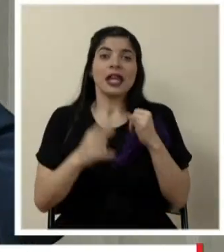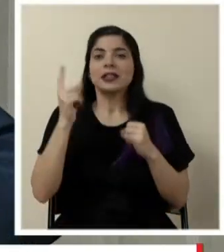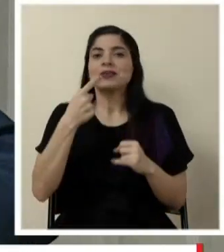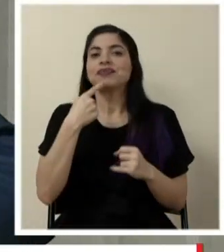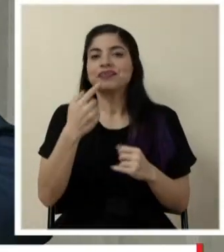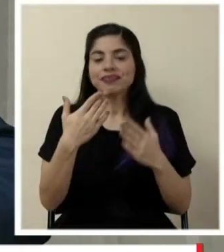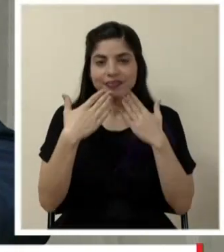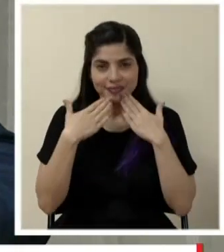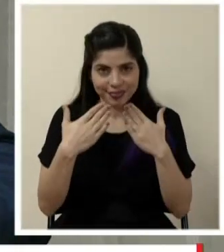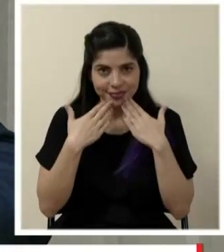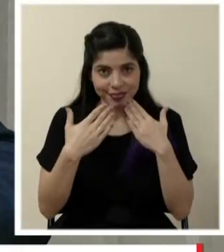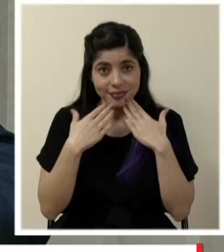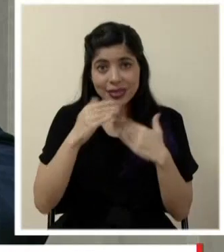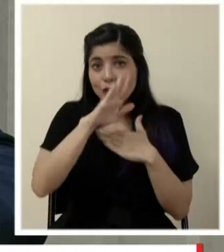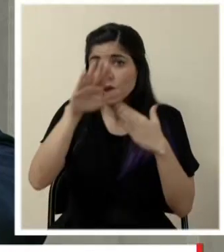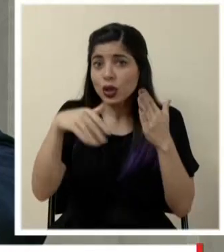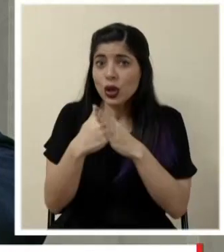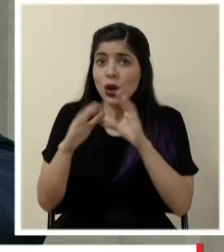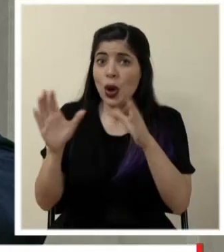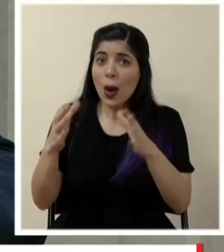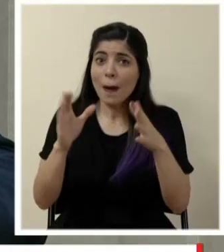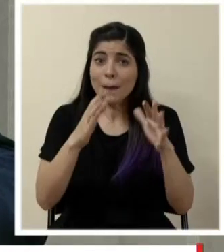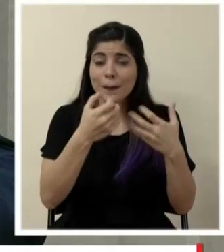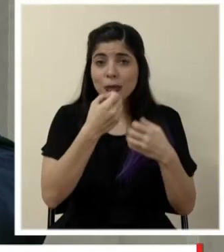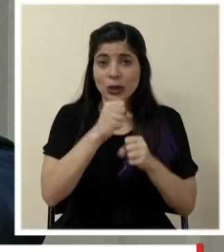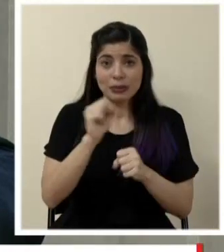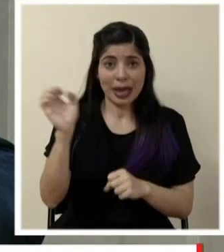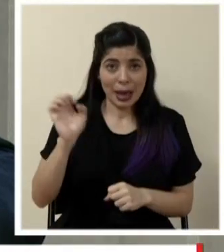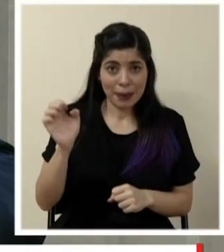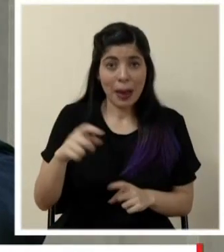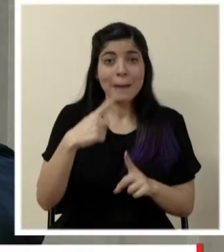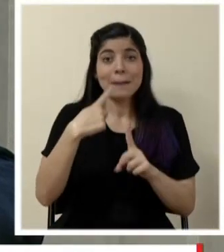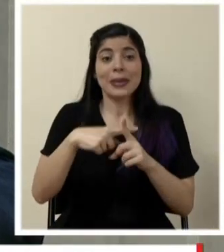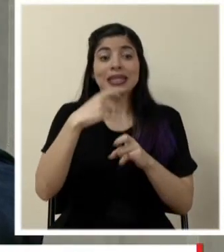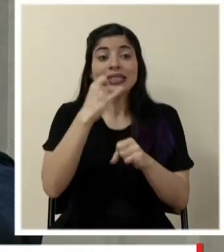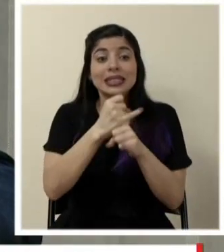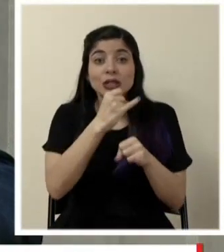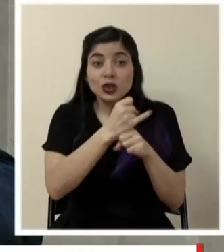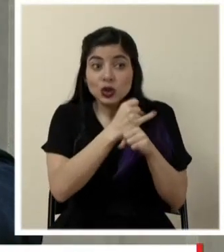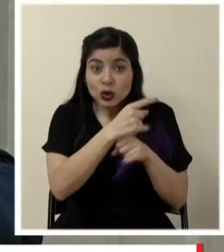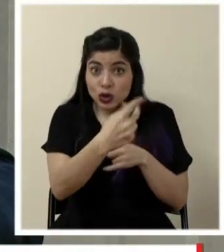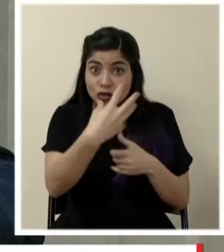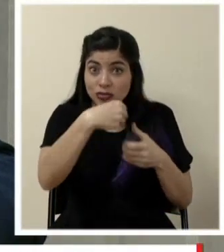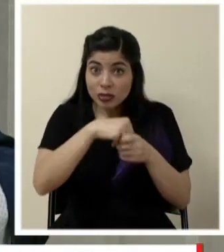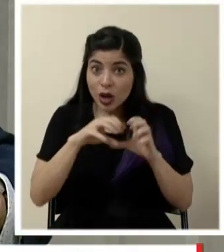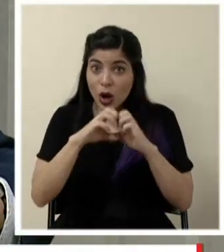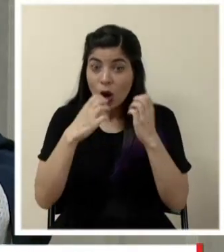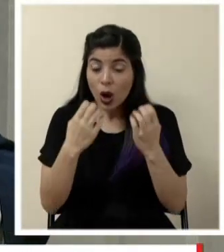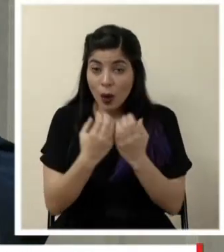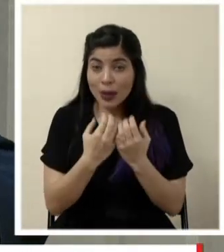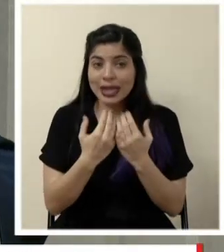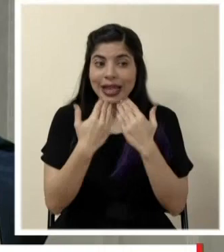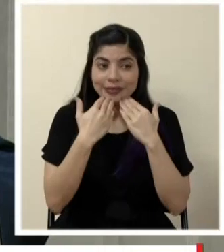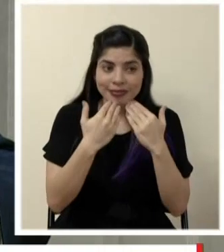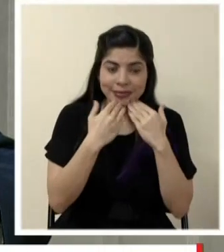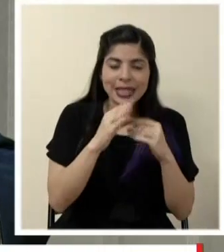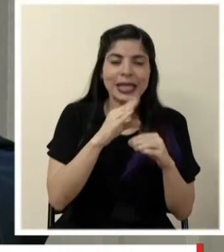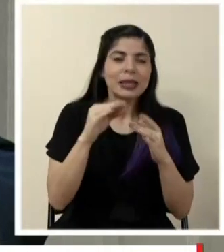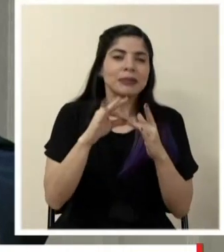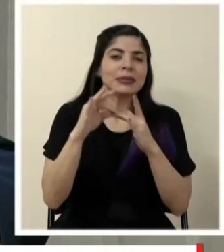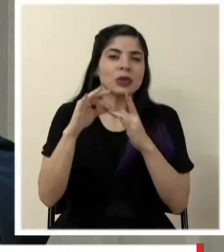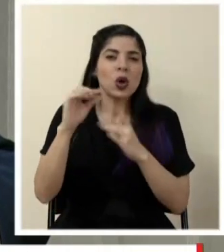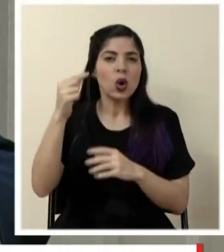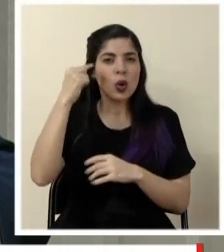agradecer también a todos los comités municipales de emergencia, a las instituciones que forman parte de estos comités y particularmente a